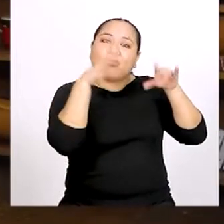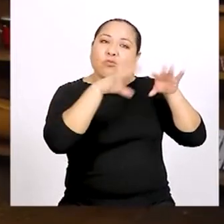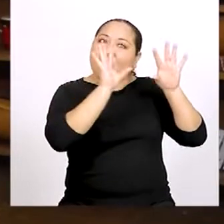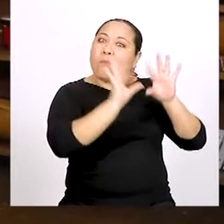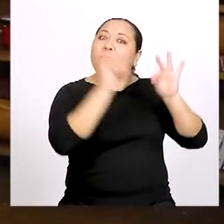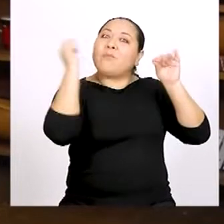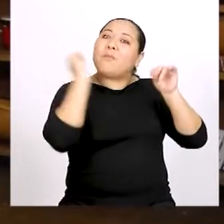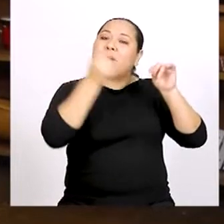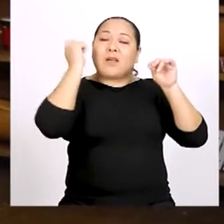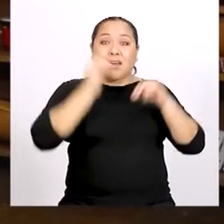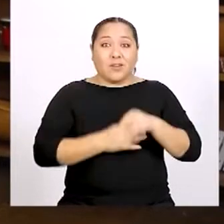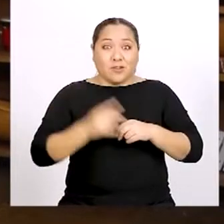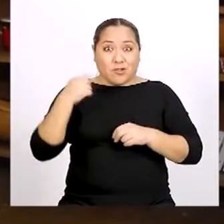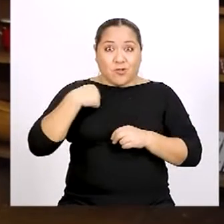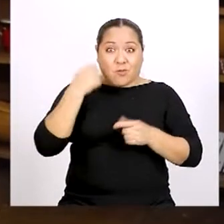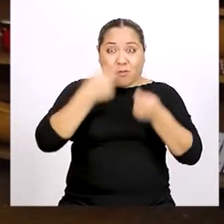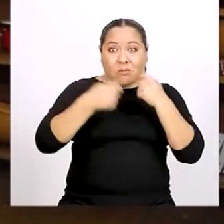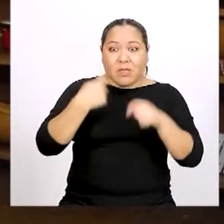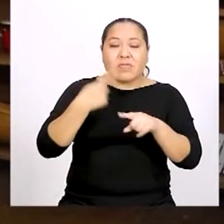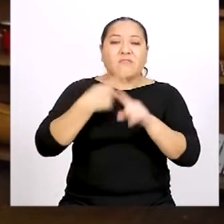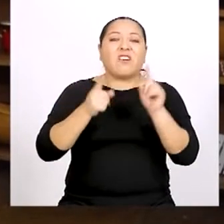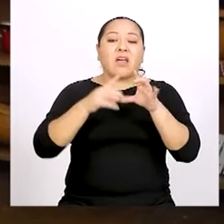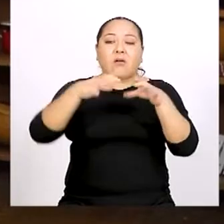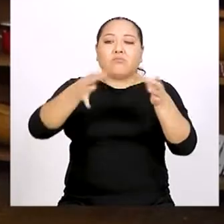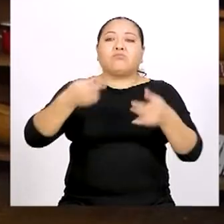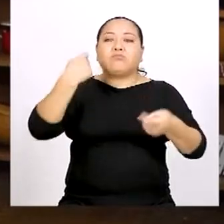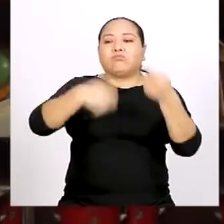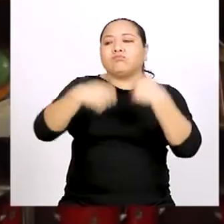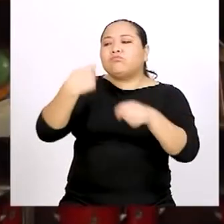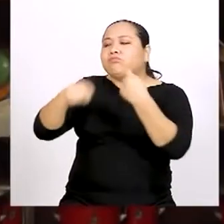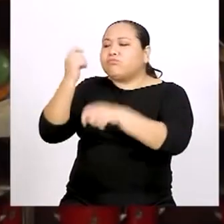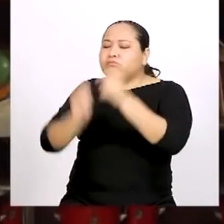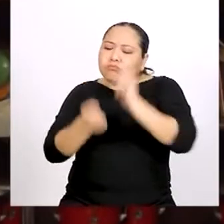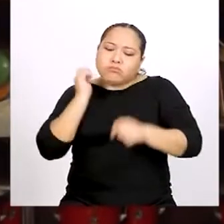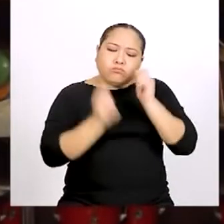Escucha, ahora voy a tocar un ritmo con los diferentes tambores.